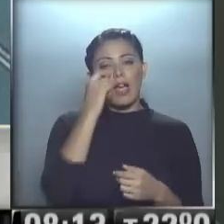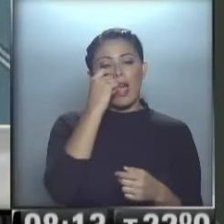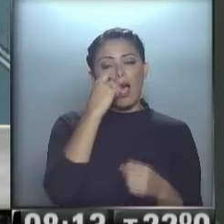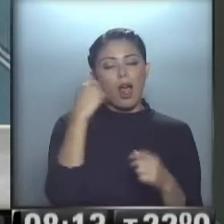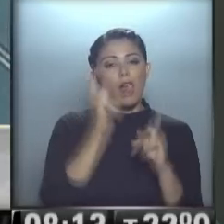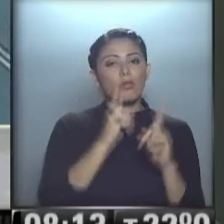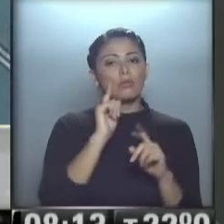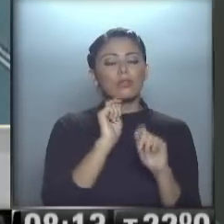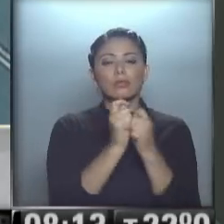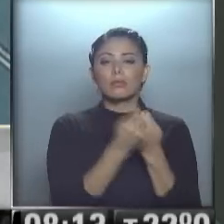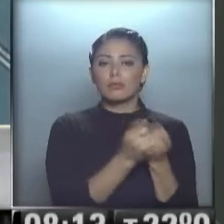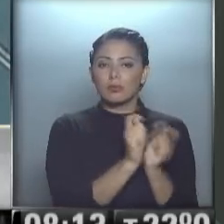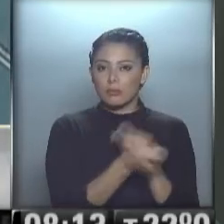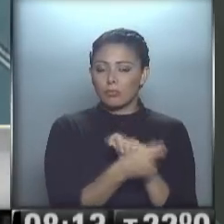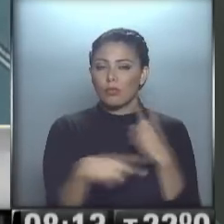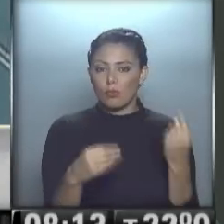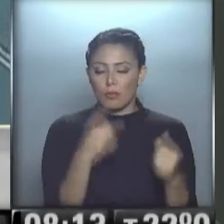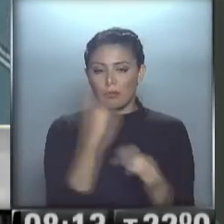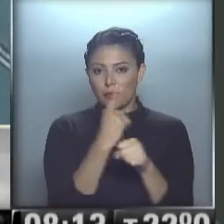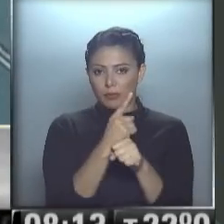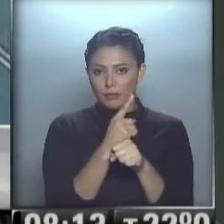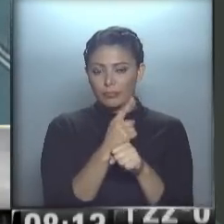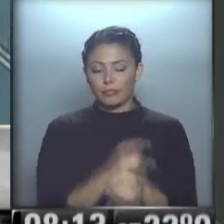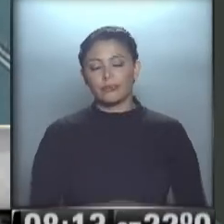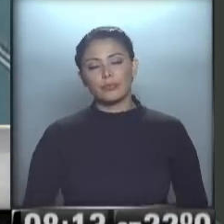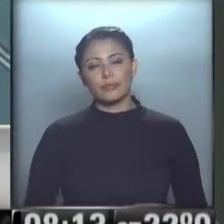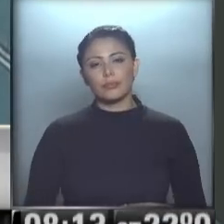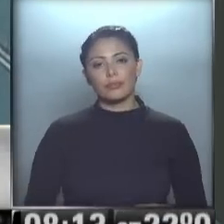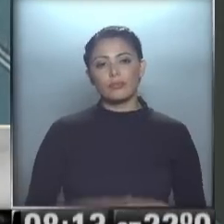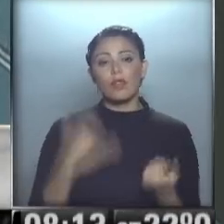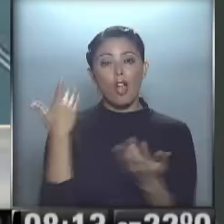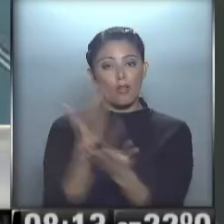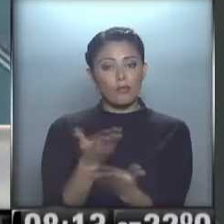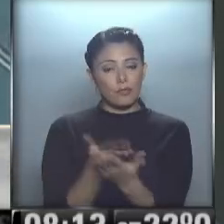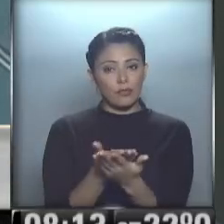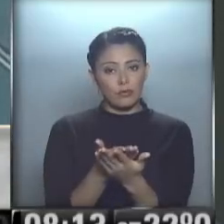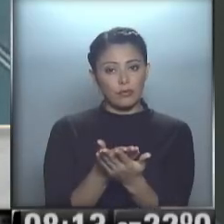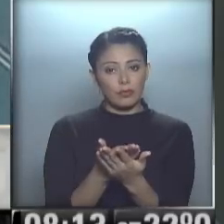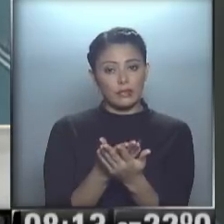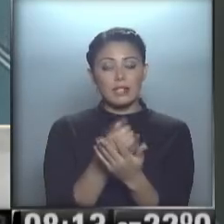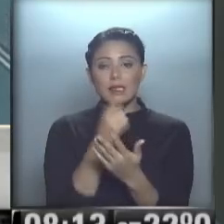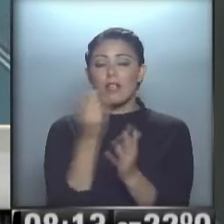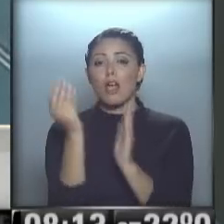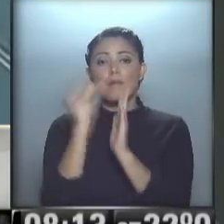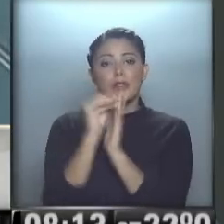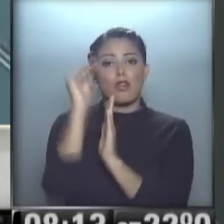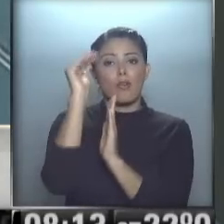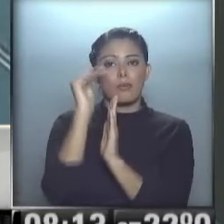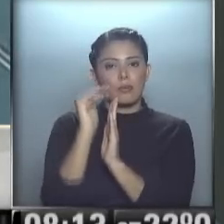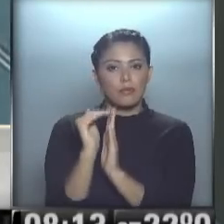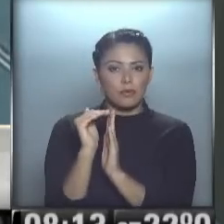respecto a la cuestión es la siguiente primero eh la oferta desde el punto de vista de reducción de precios